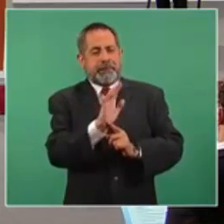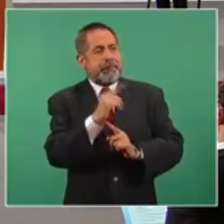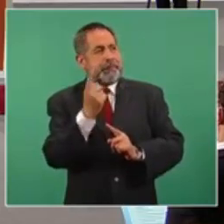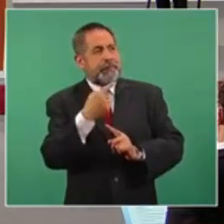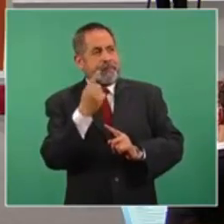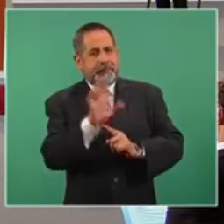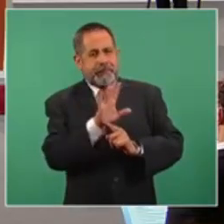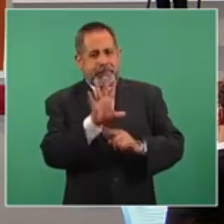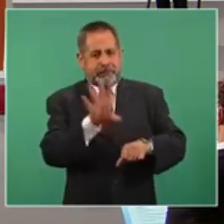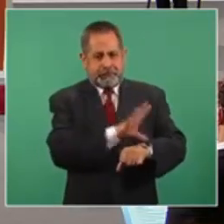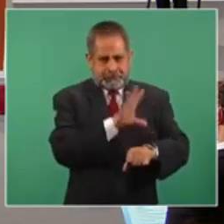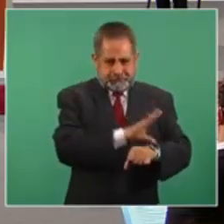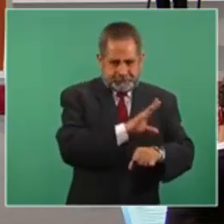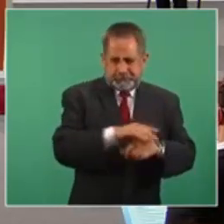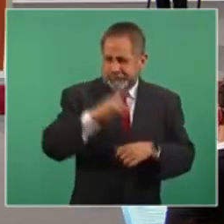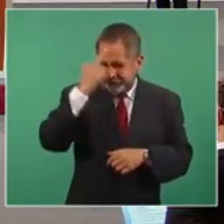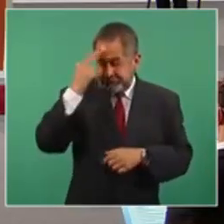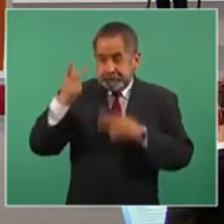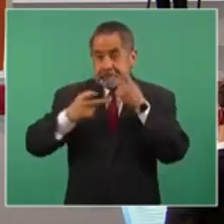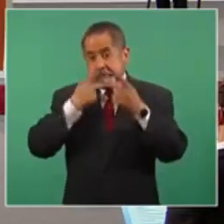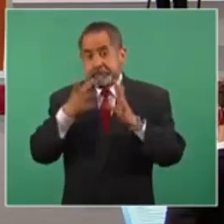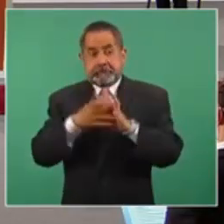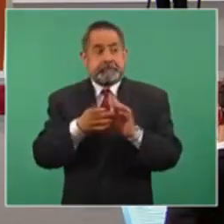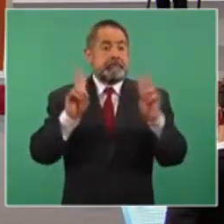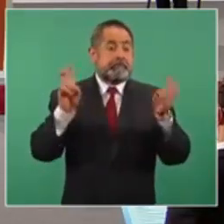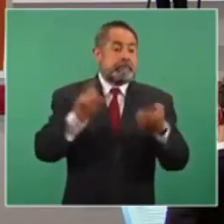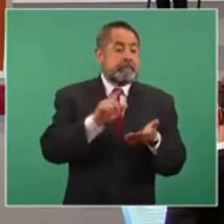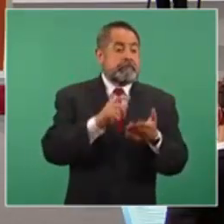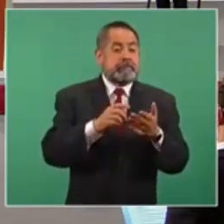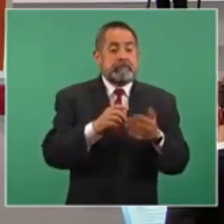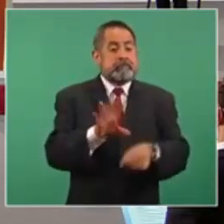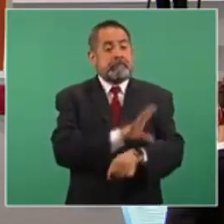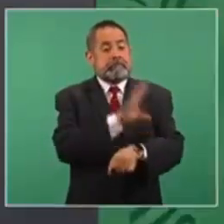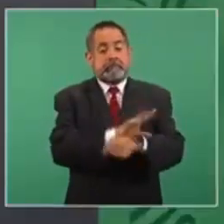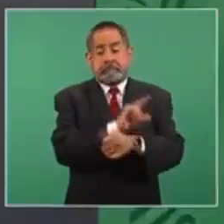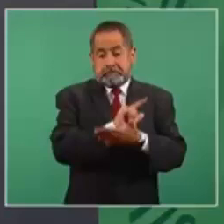de las energías limpias?